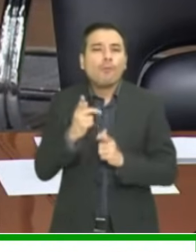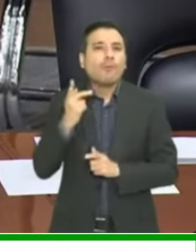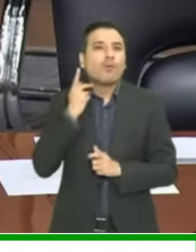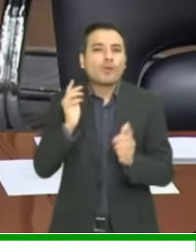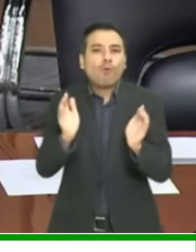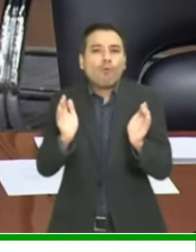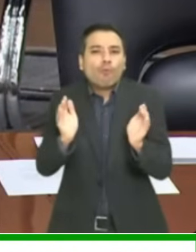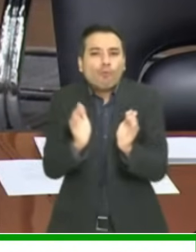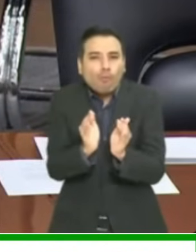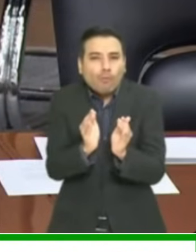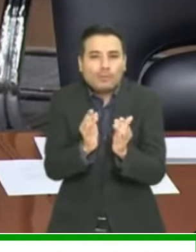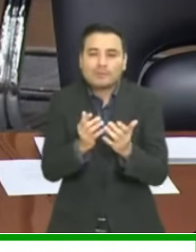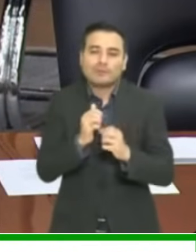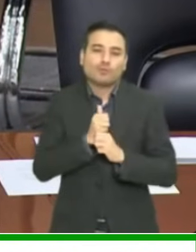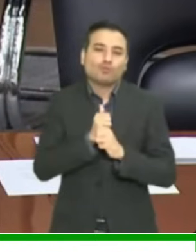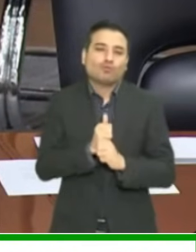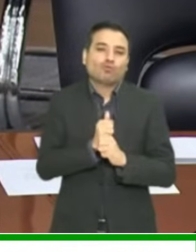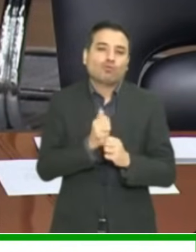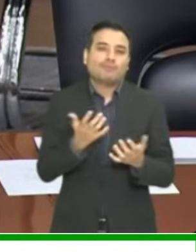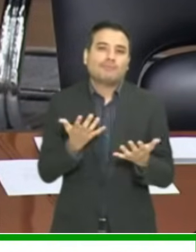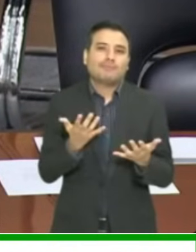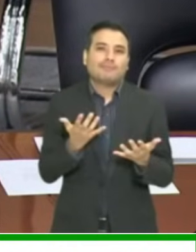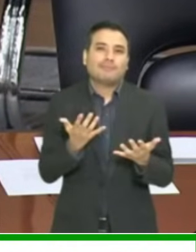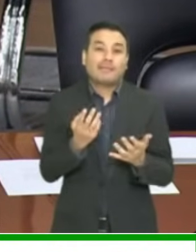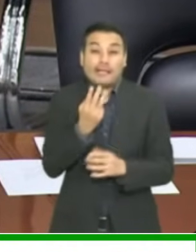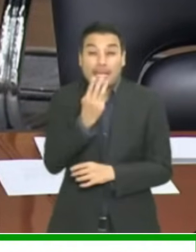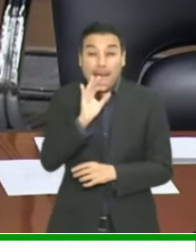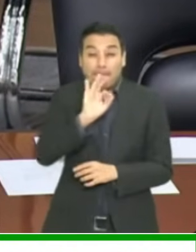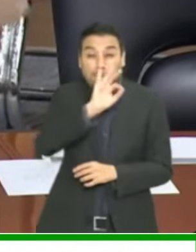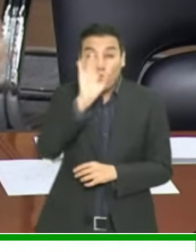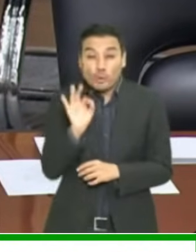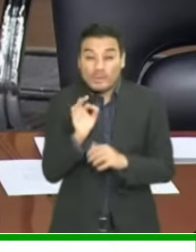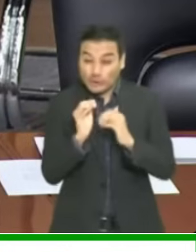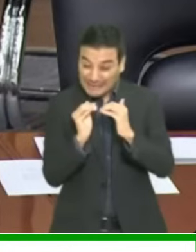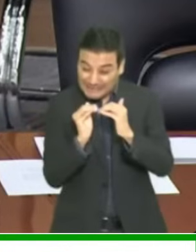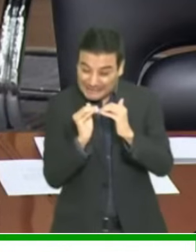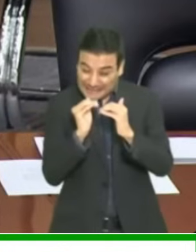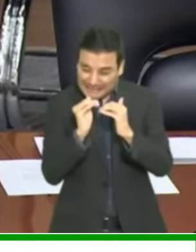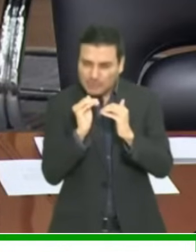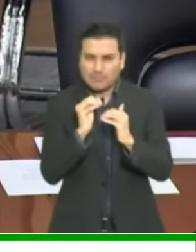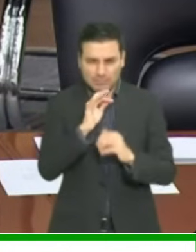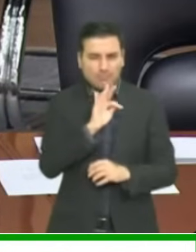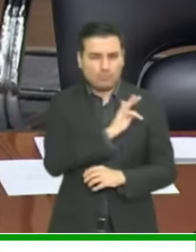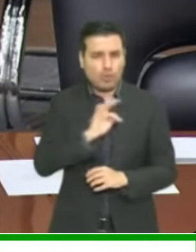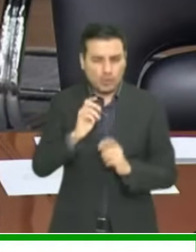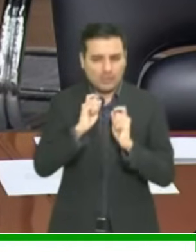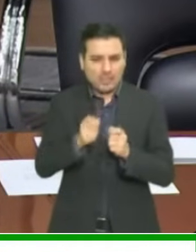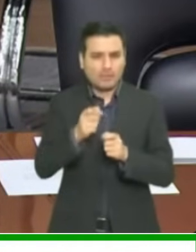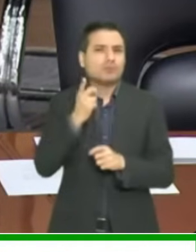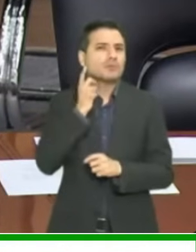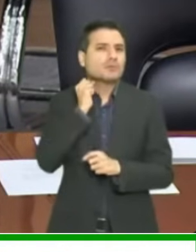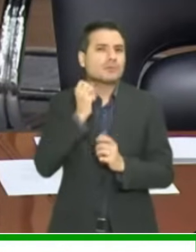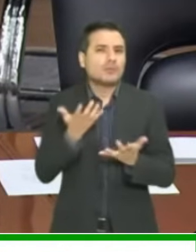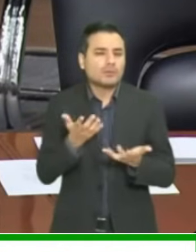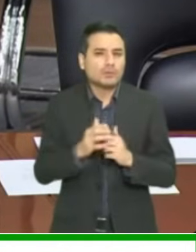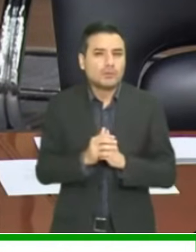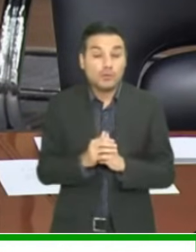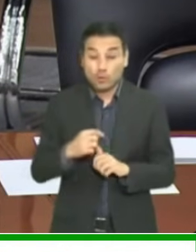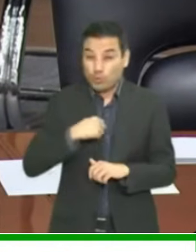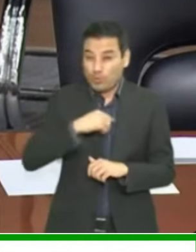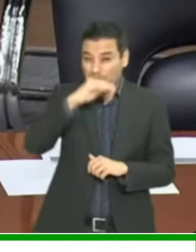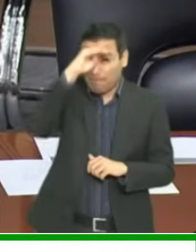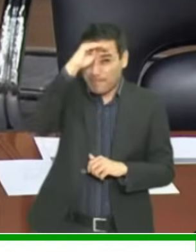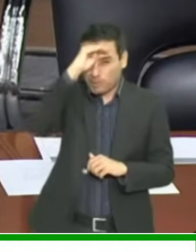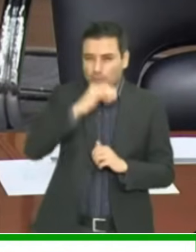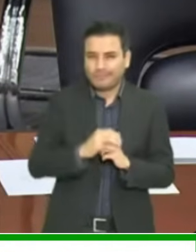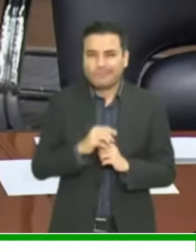independientemente de su tamaño, que pase la marginalidad del 3% y pueda tener representación. Uno de los grandes males, creo yo, de la campaña